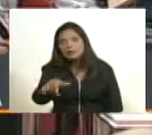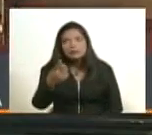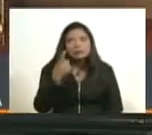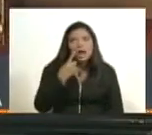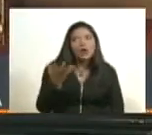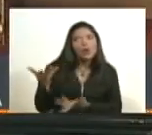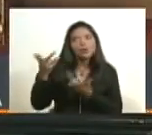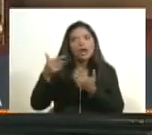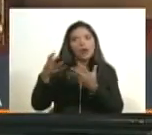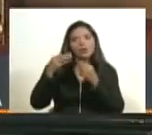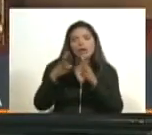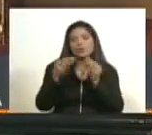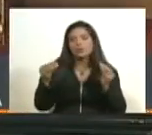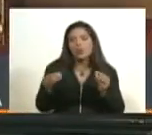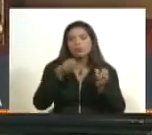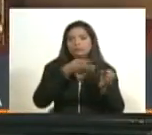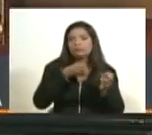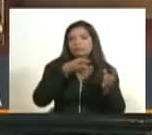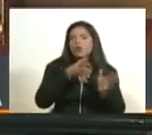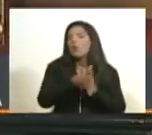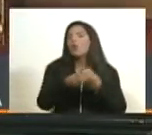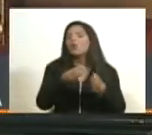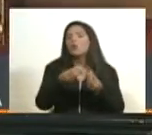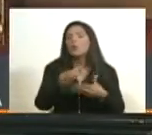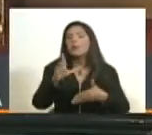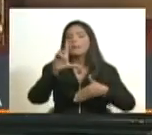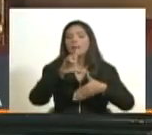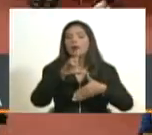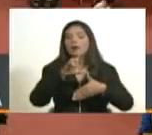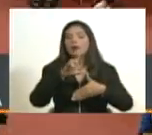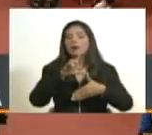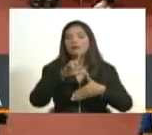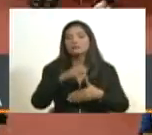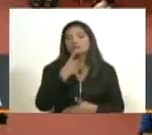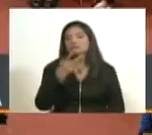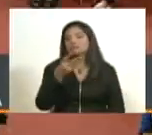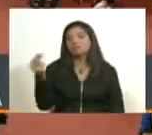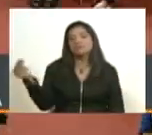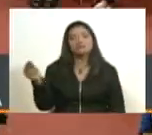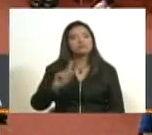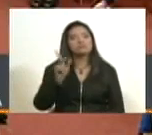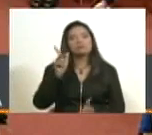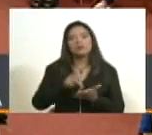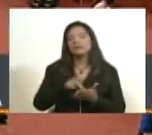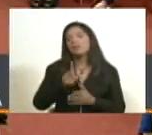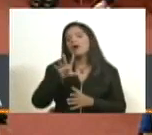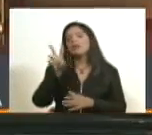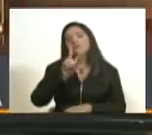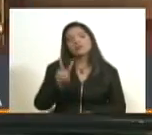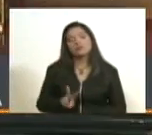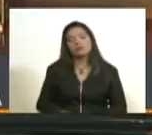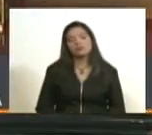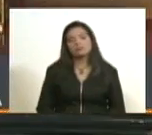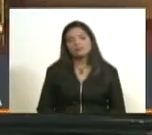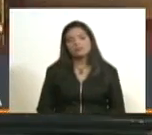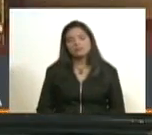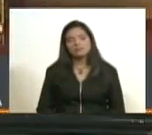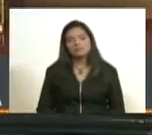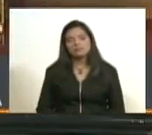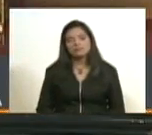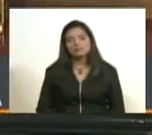contaban los chismes de cómo América Latina y el Caribe se negaron a intervenir Venezuela.